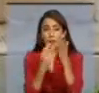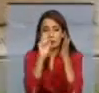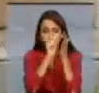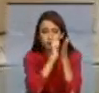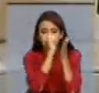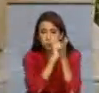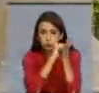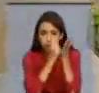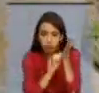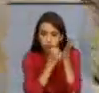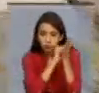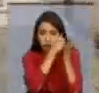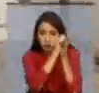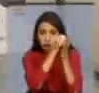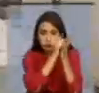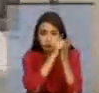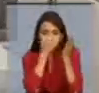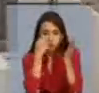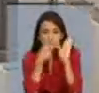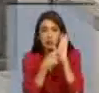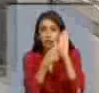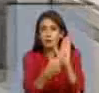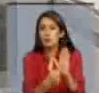han perdido un ser querido.